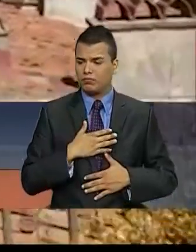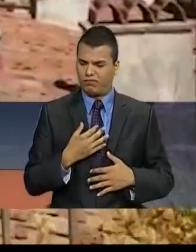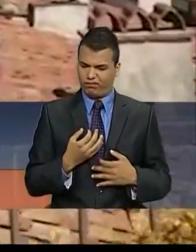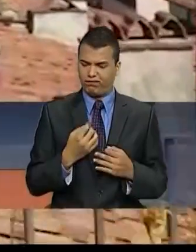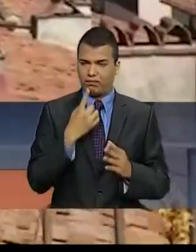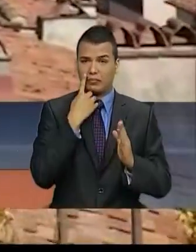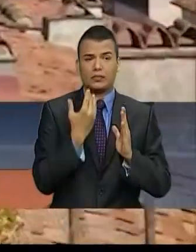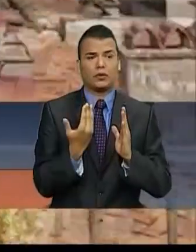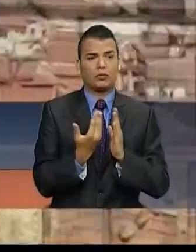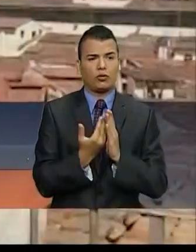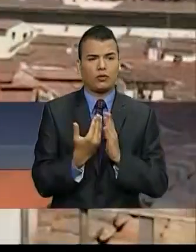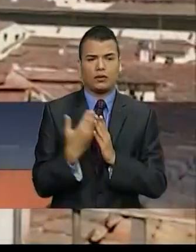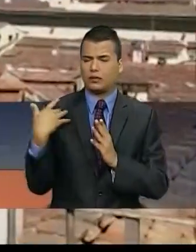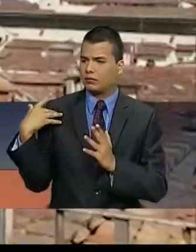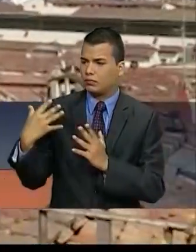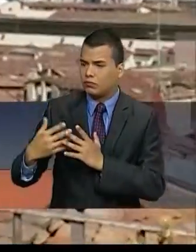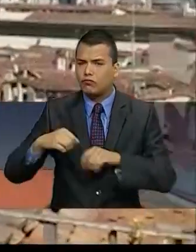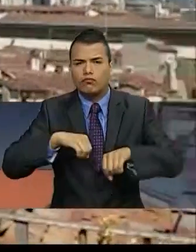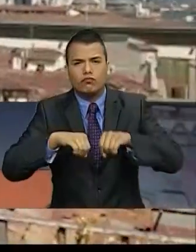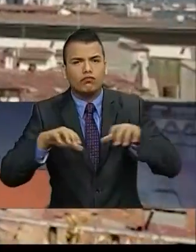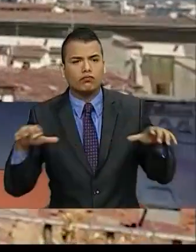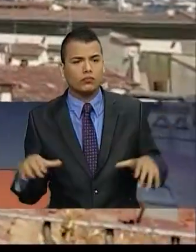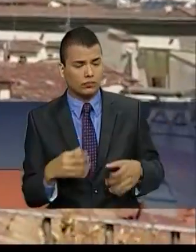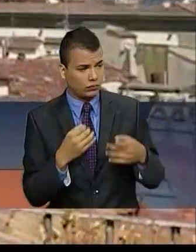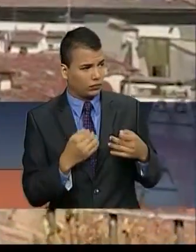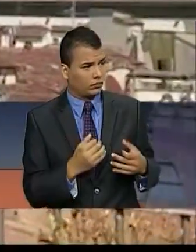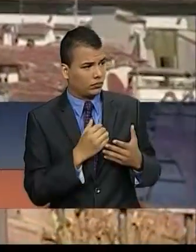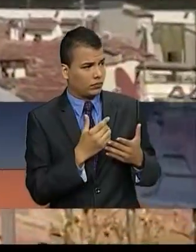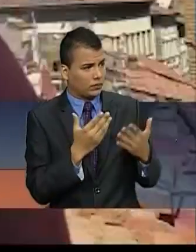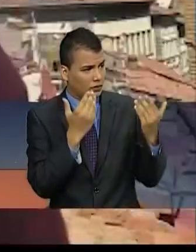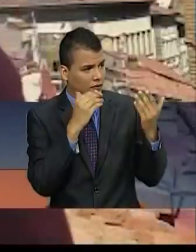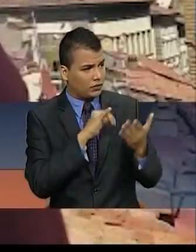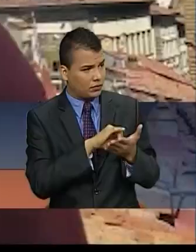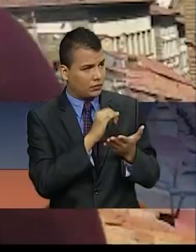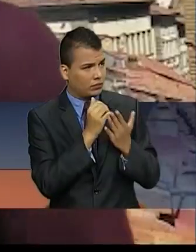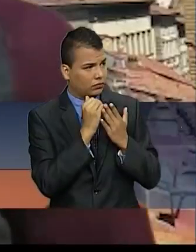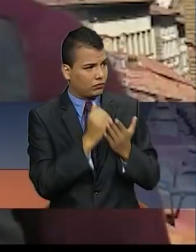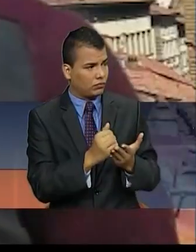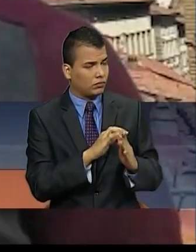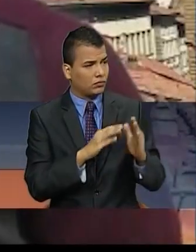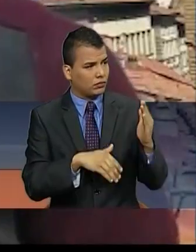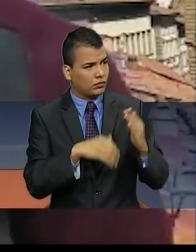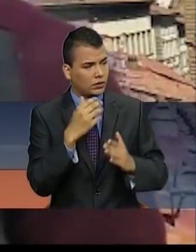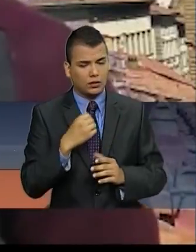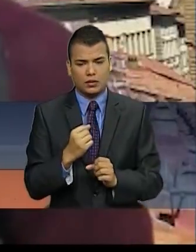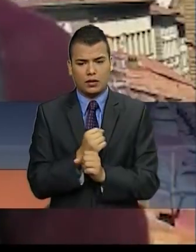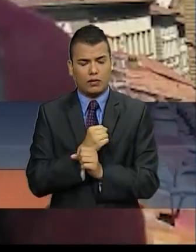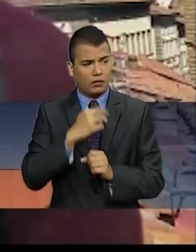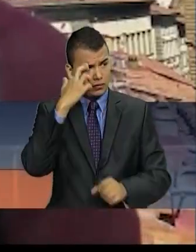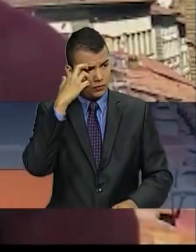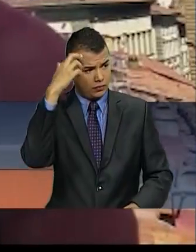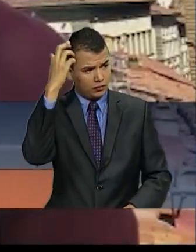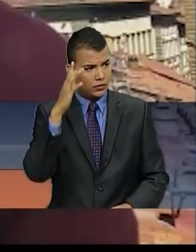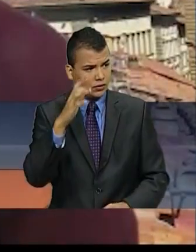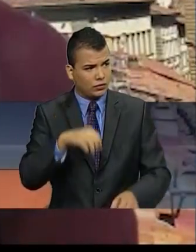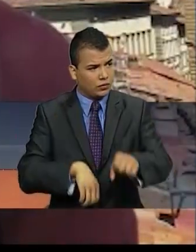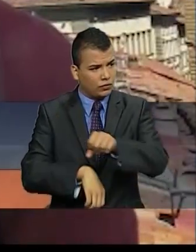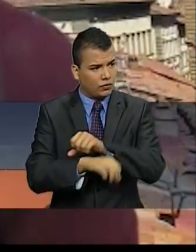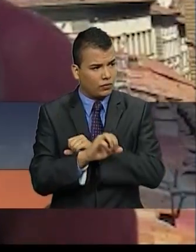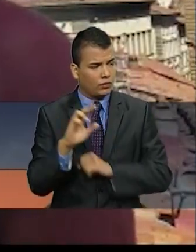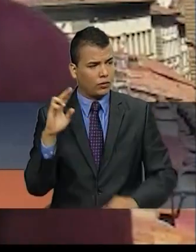ratificar todo lo que he venido haciendo. ¿Te ha beneficiado el hecho de haber arrancado tu labor profesional en el fútbol